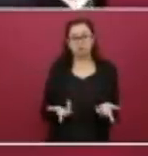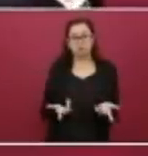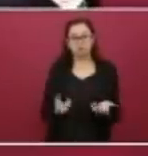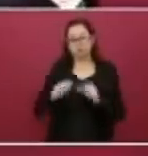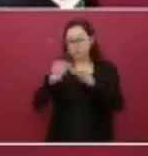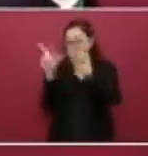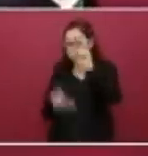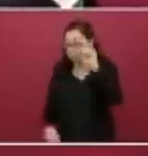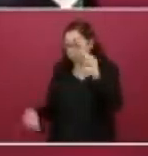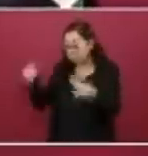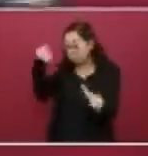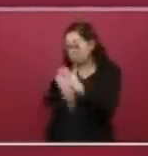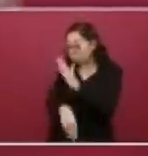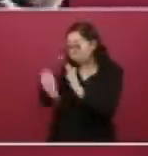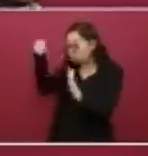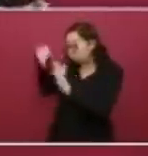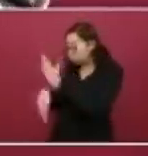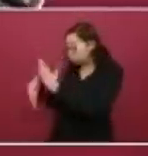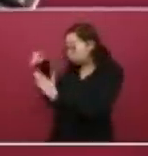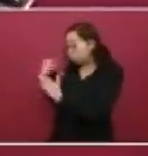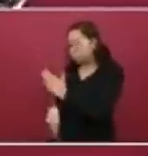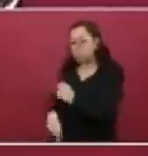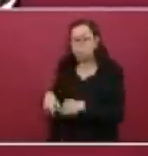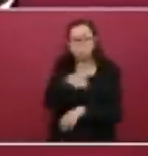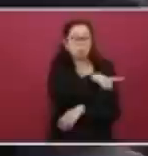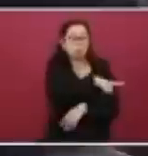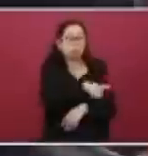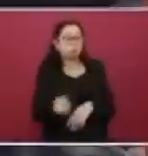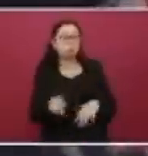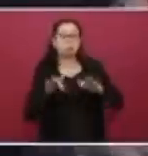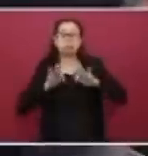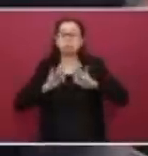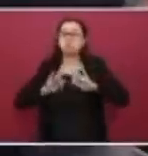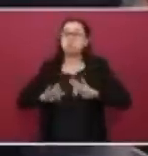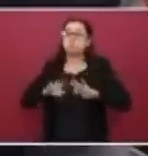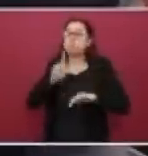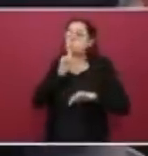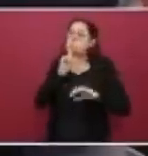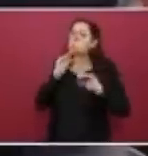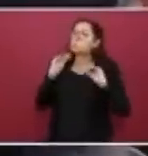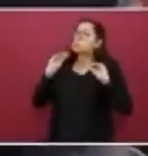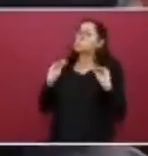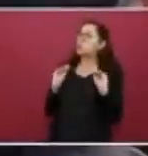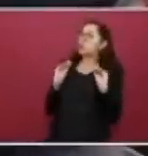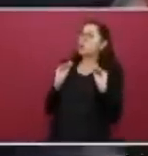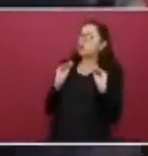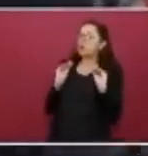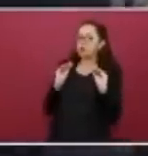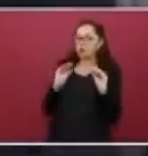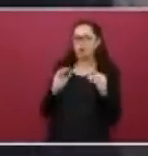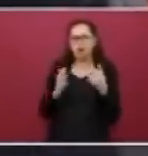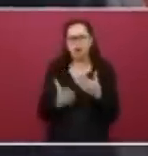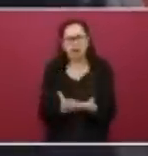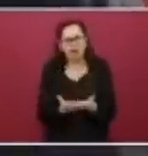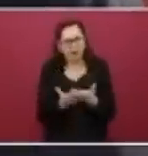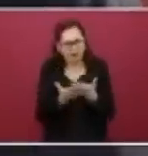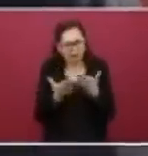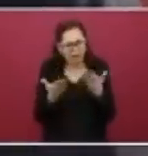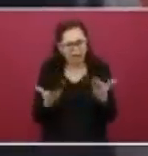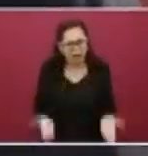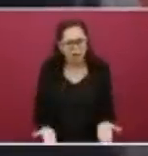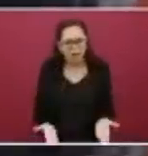país y nunca dijeron nada y ahora